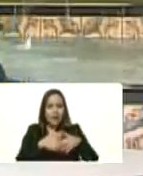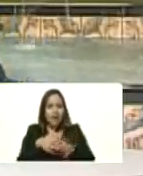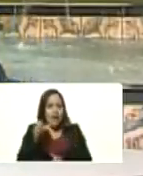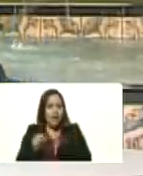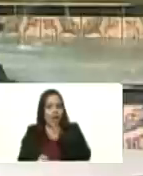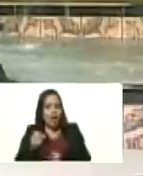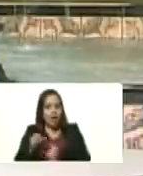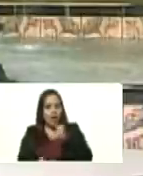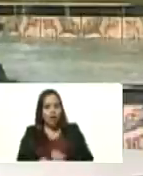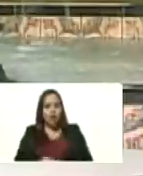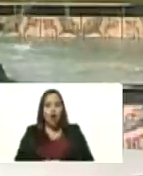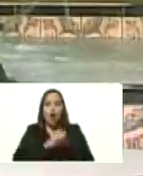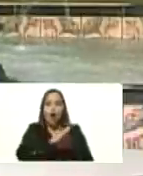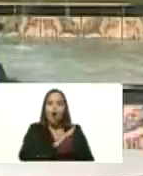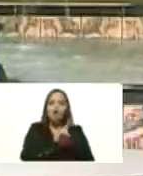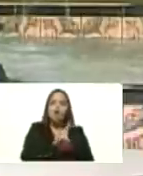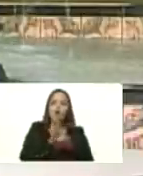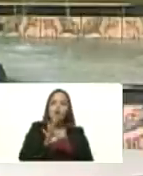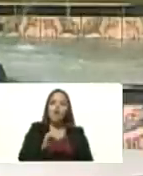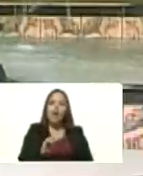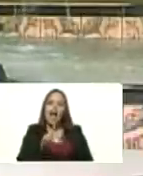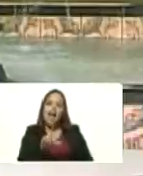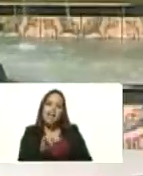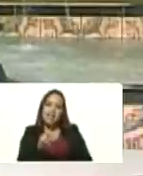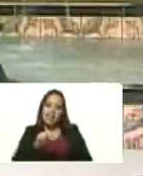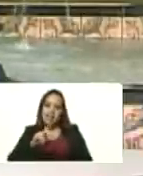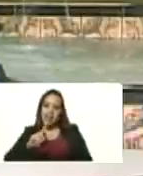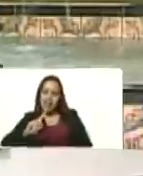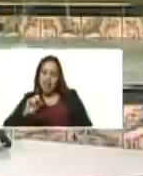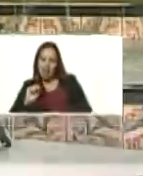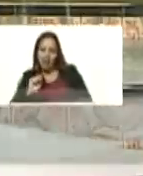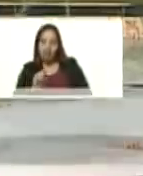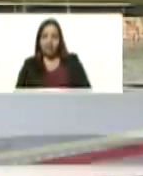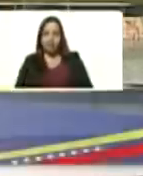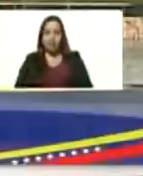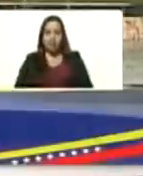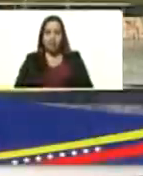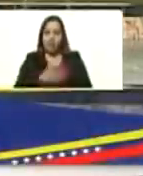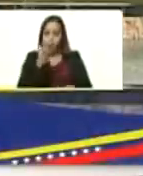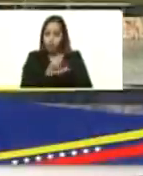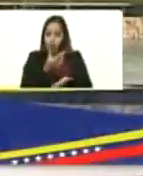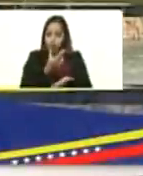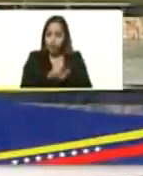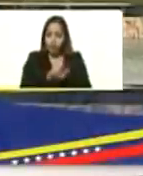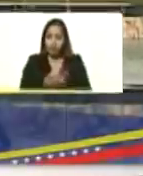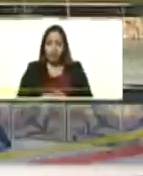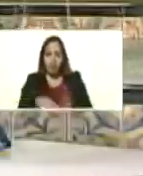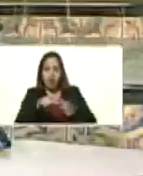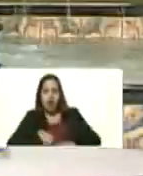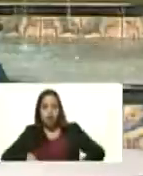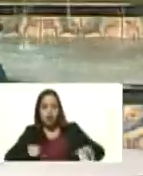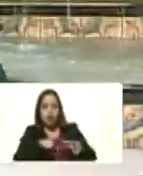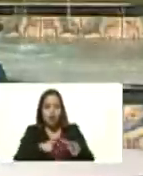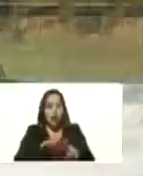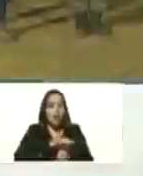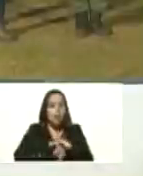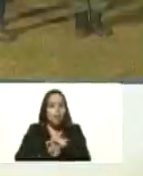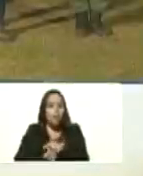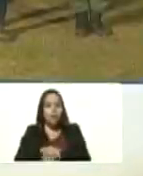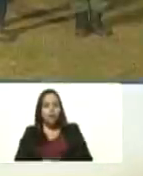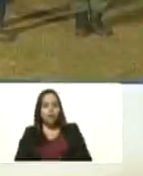bufa linda lácteos sofá linda en moda da en el sector la morrocoya